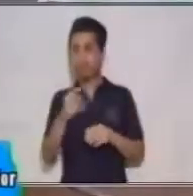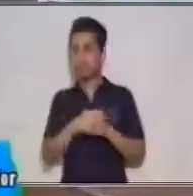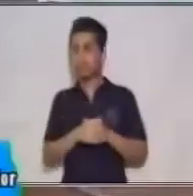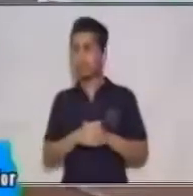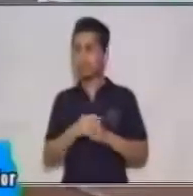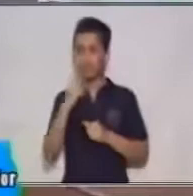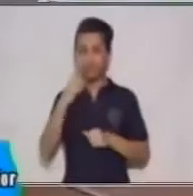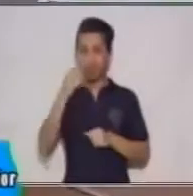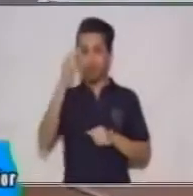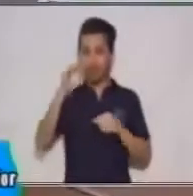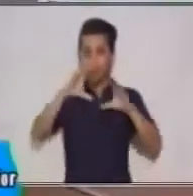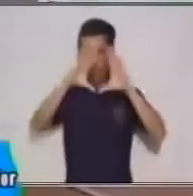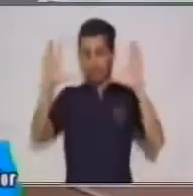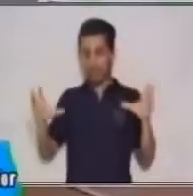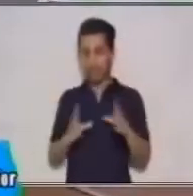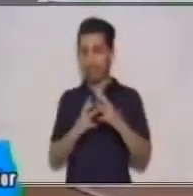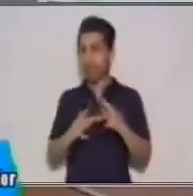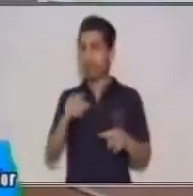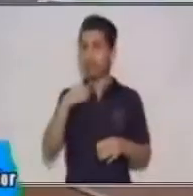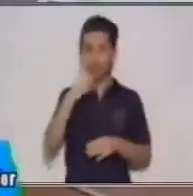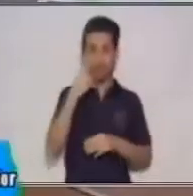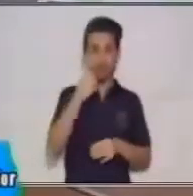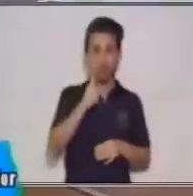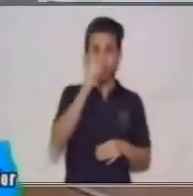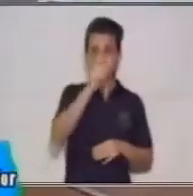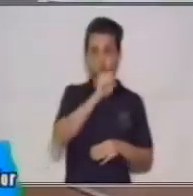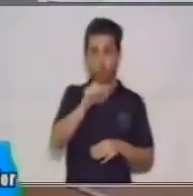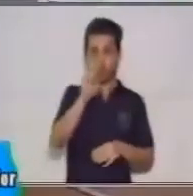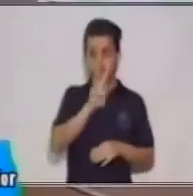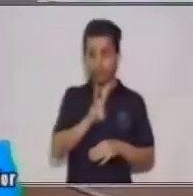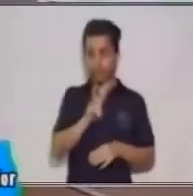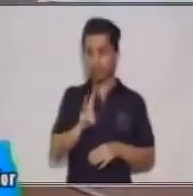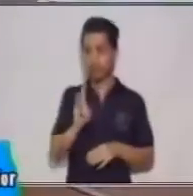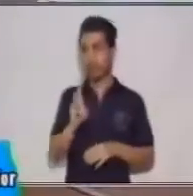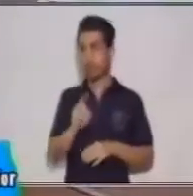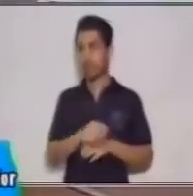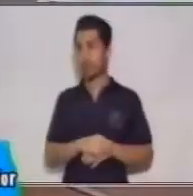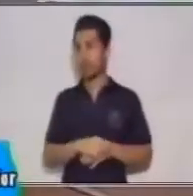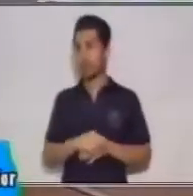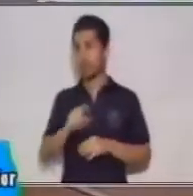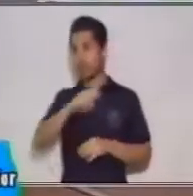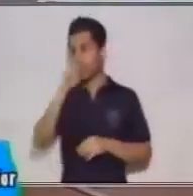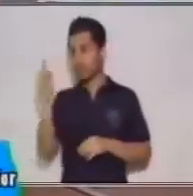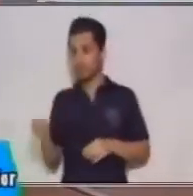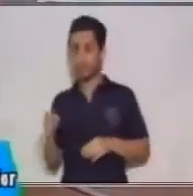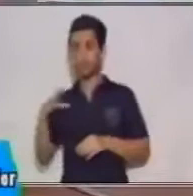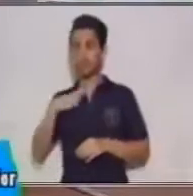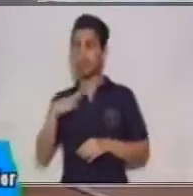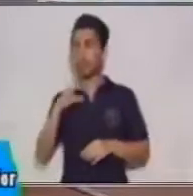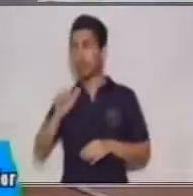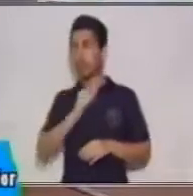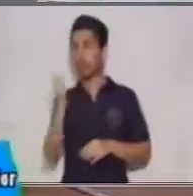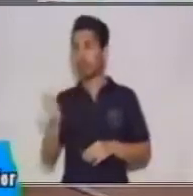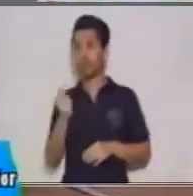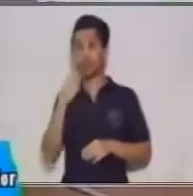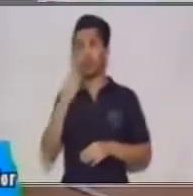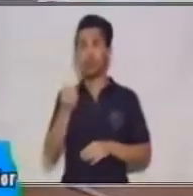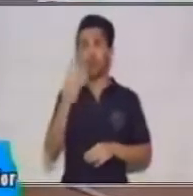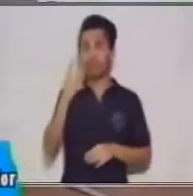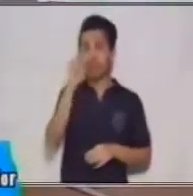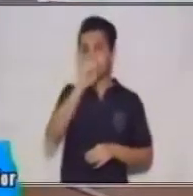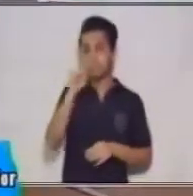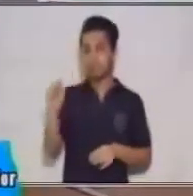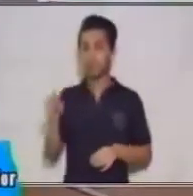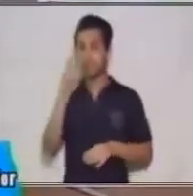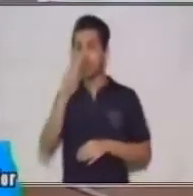la original. Aquí hay un tercio, que es lo que está acá. Y ahora aquí hay, ¿cuántas partes